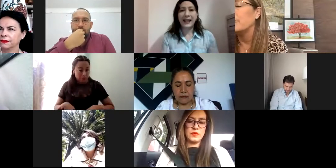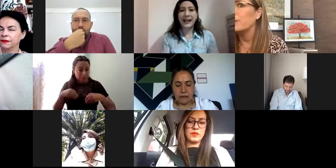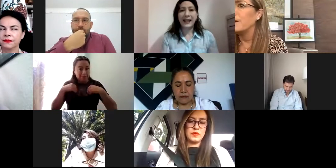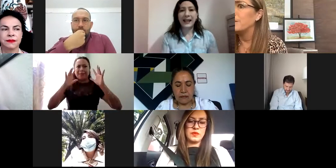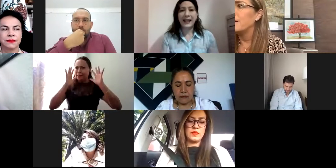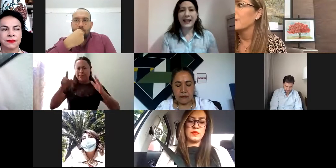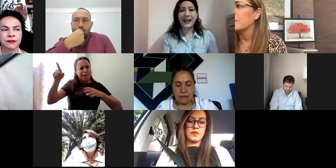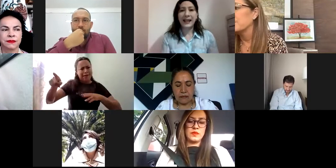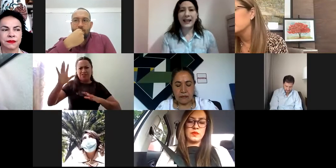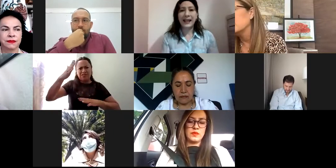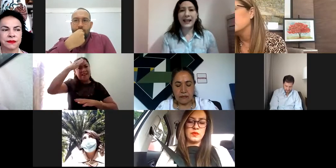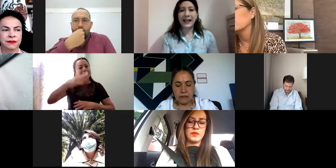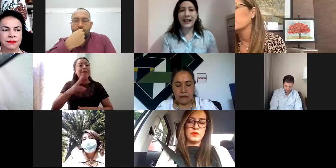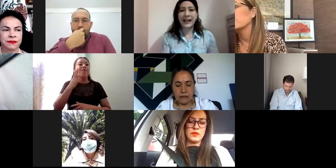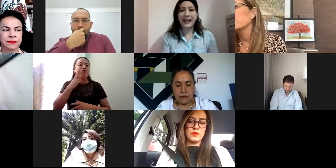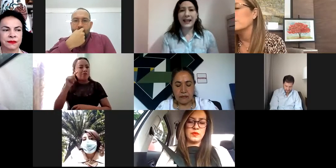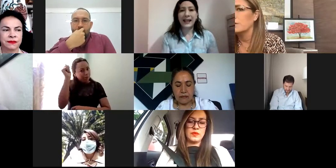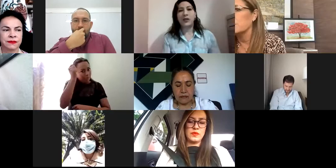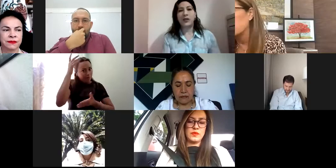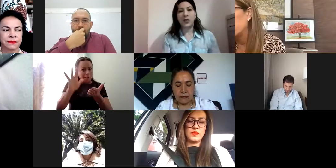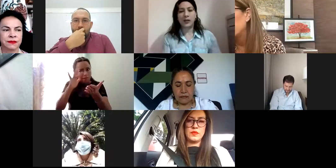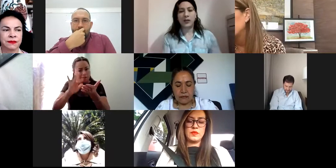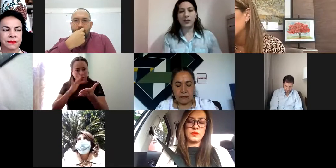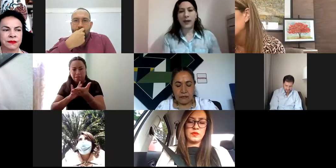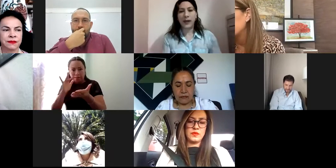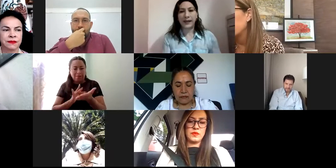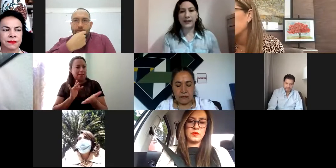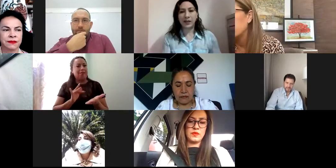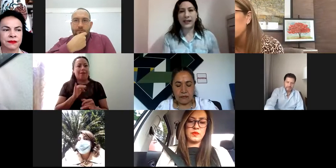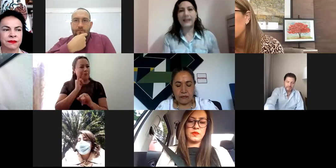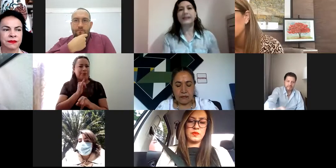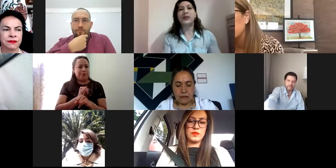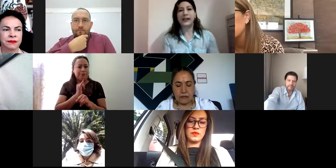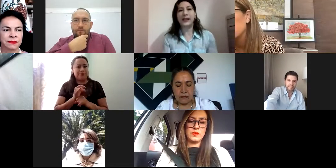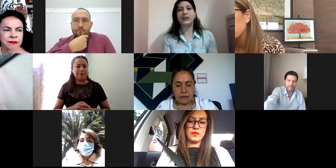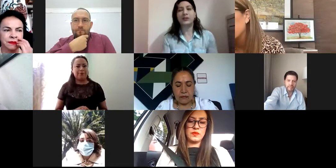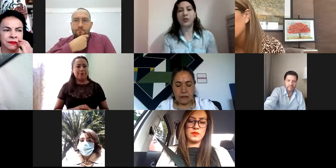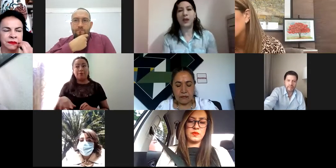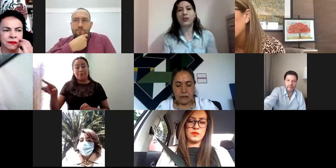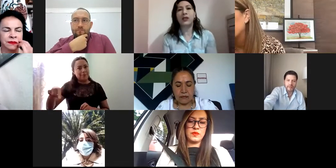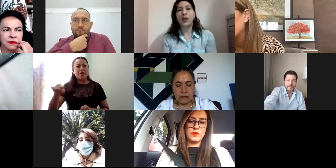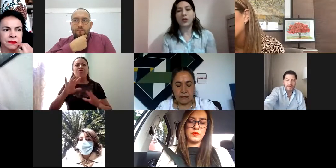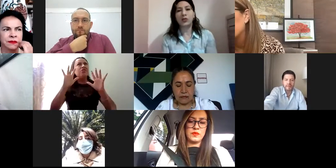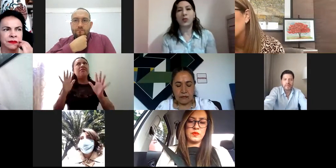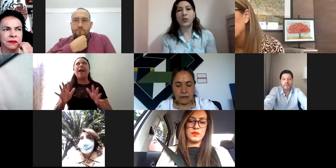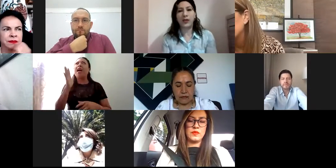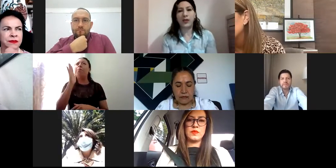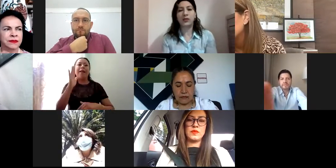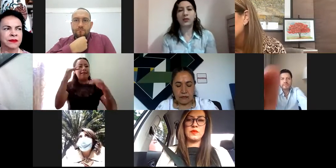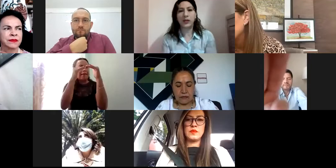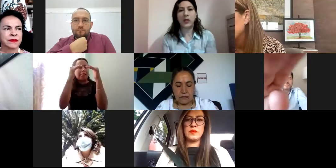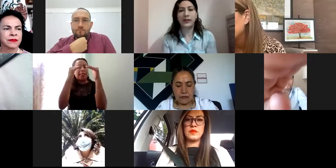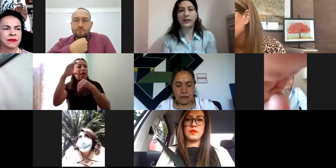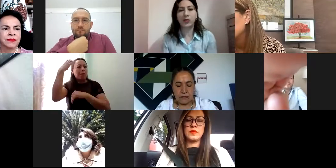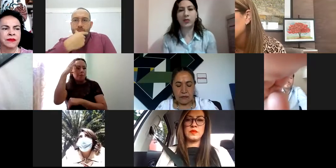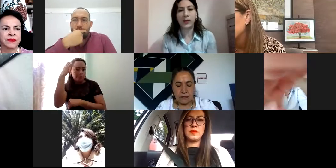y que ya eran niños que tenían, sino encerrados en sus cuartos con sus computadoras, con sus